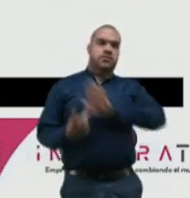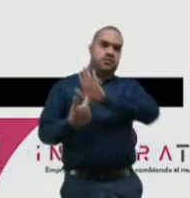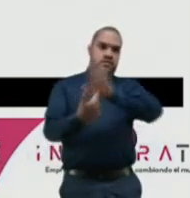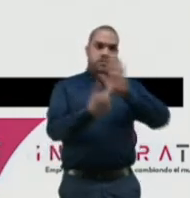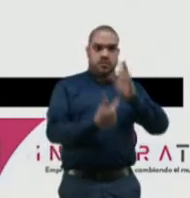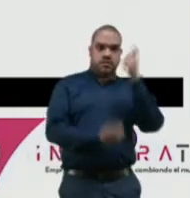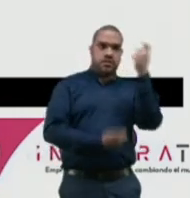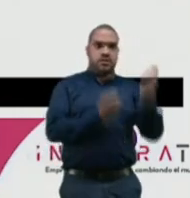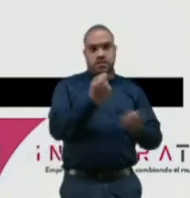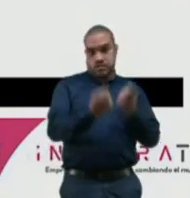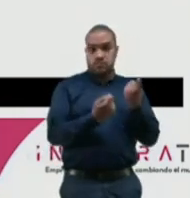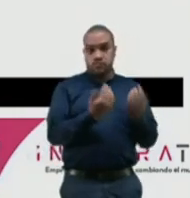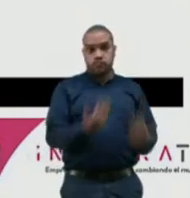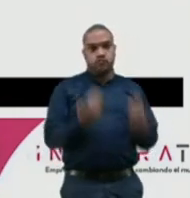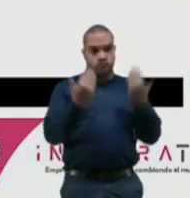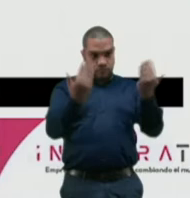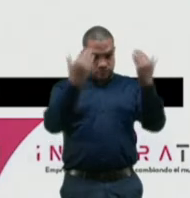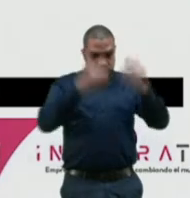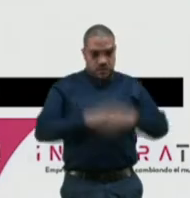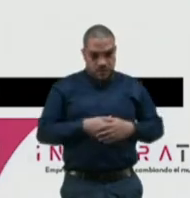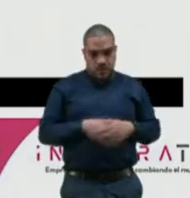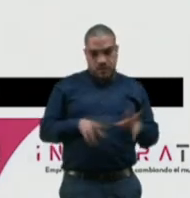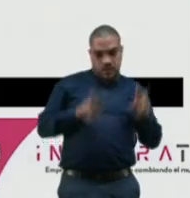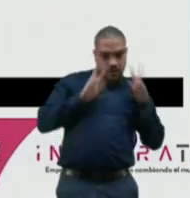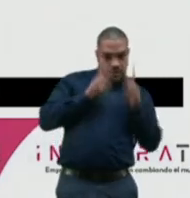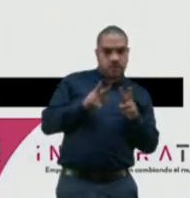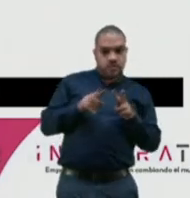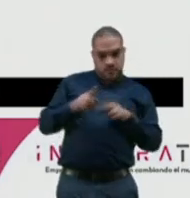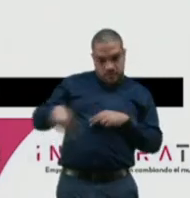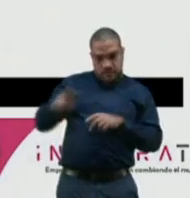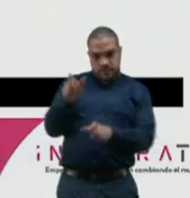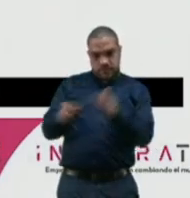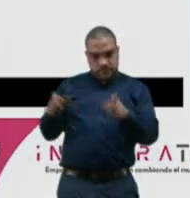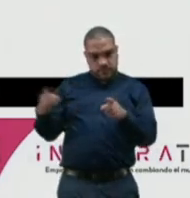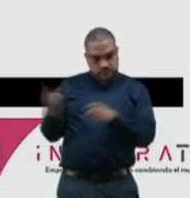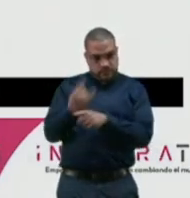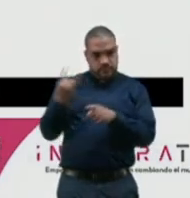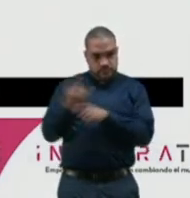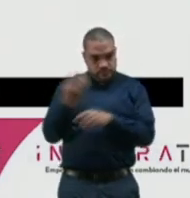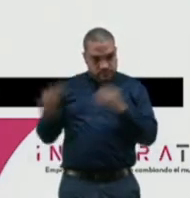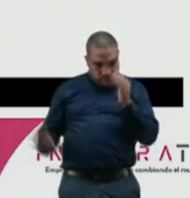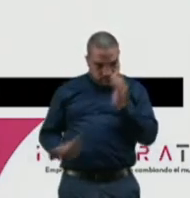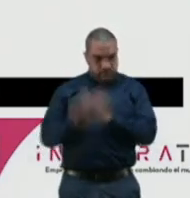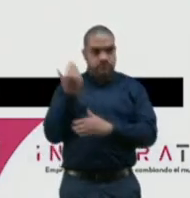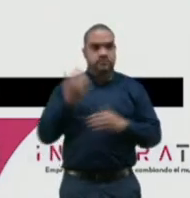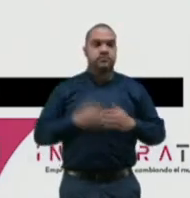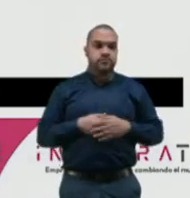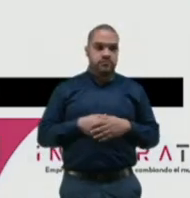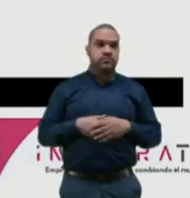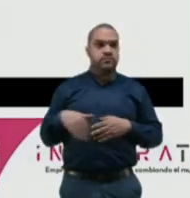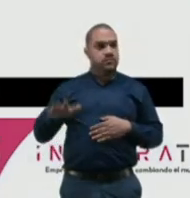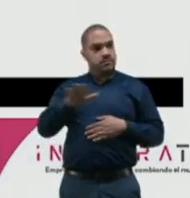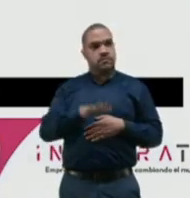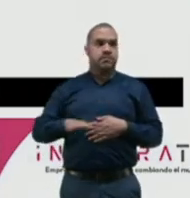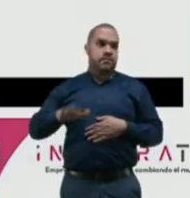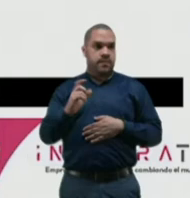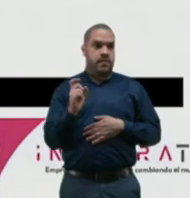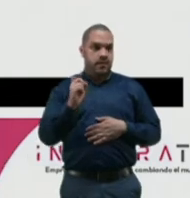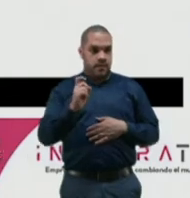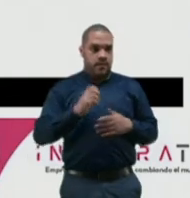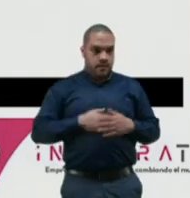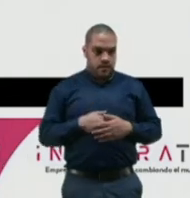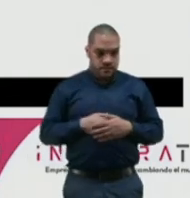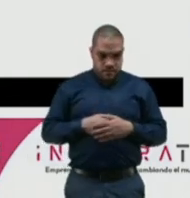funciona. Ustedes pueden ver el crecimiento de los usuarios y en muchos casos pueden ver que hay hasta un factor X, algo chévere en